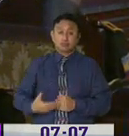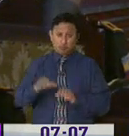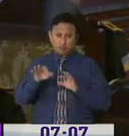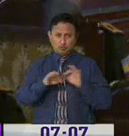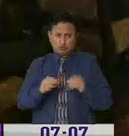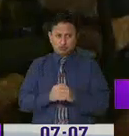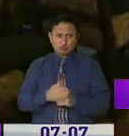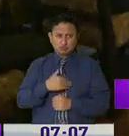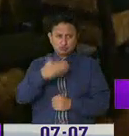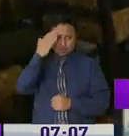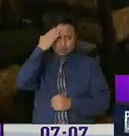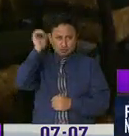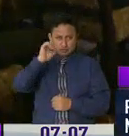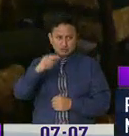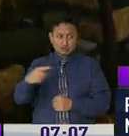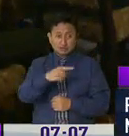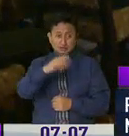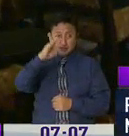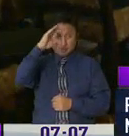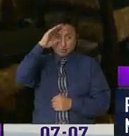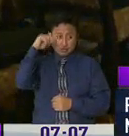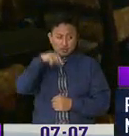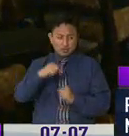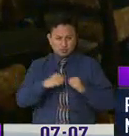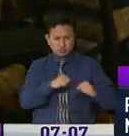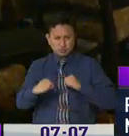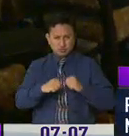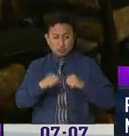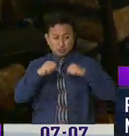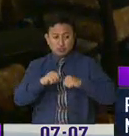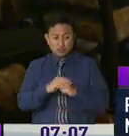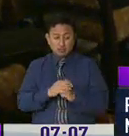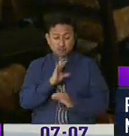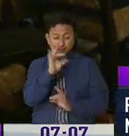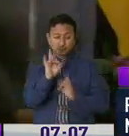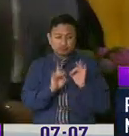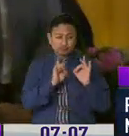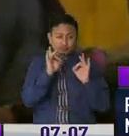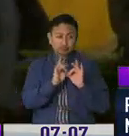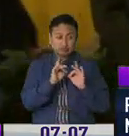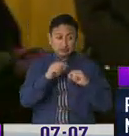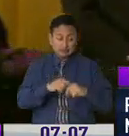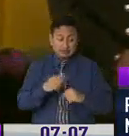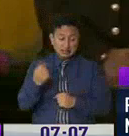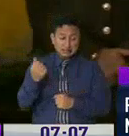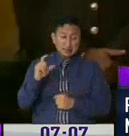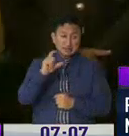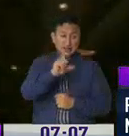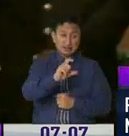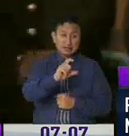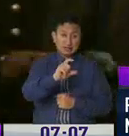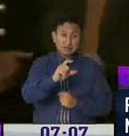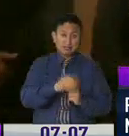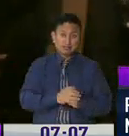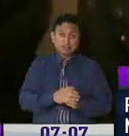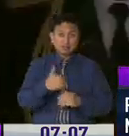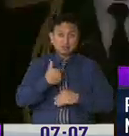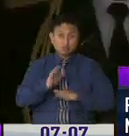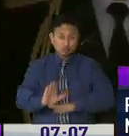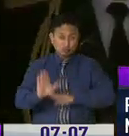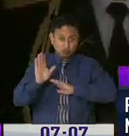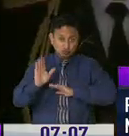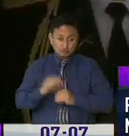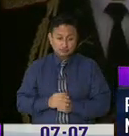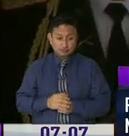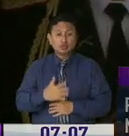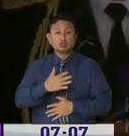institución hace grandes esfuerzos por perfeccionarse con recursos limitados. Por ello, hizo un compromiso. Yo me he comprometido con